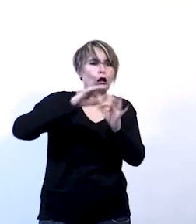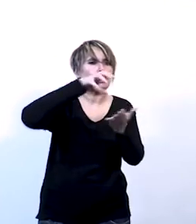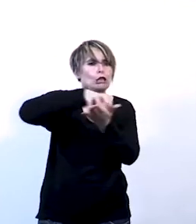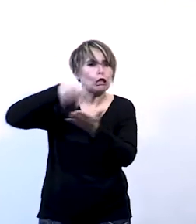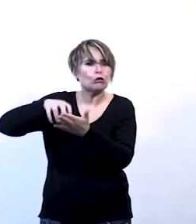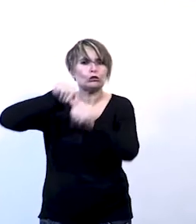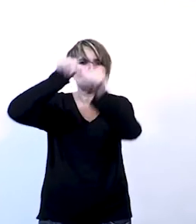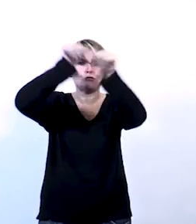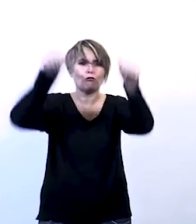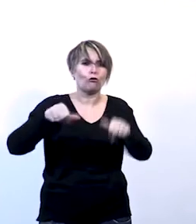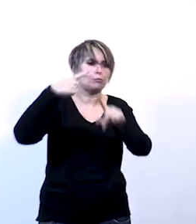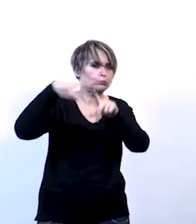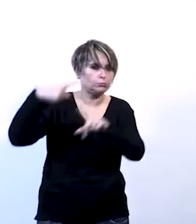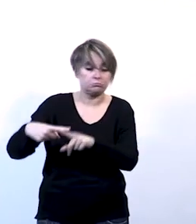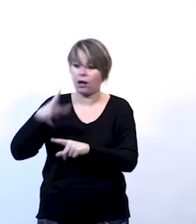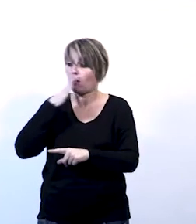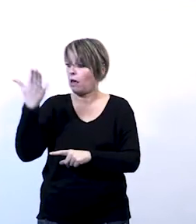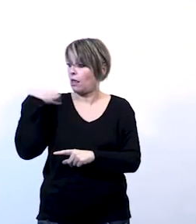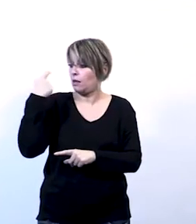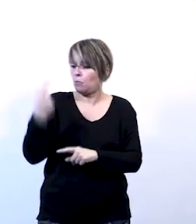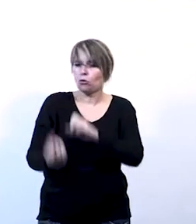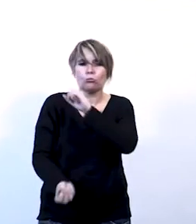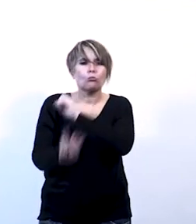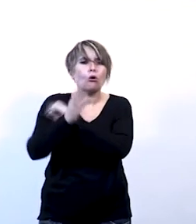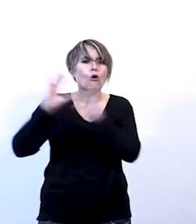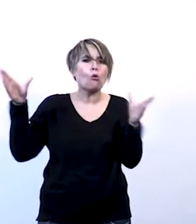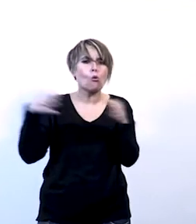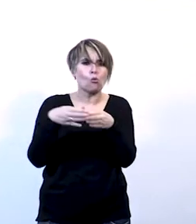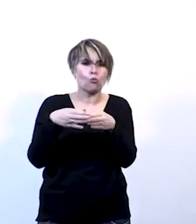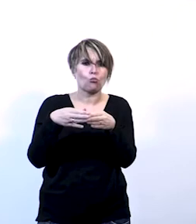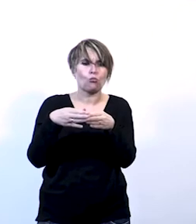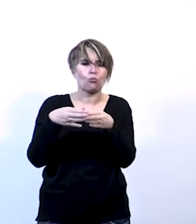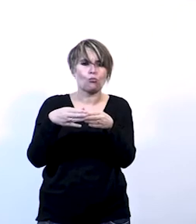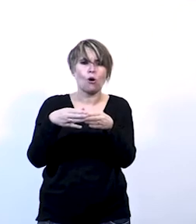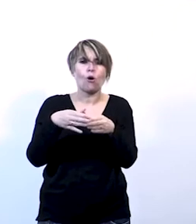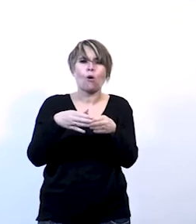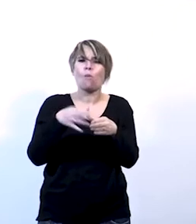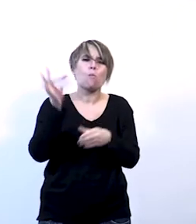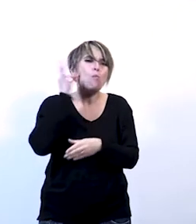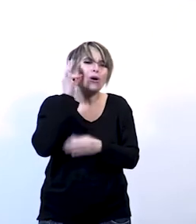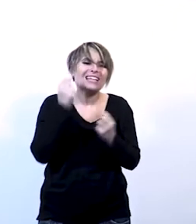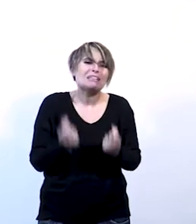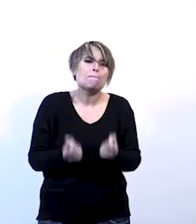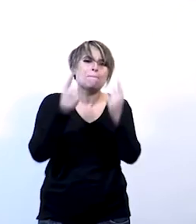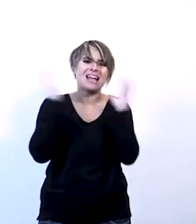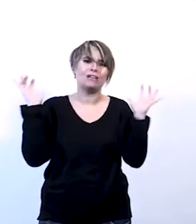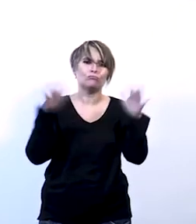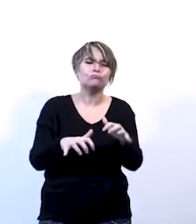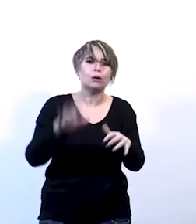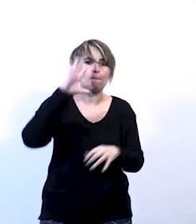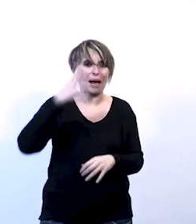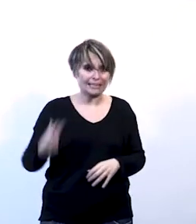formas de organizarnos. Últimamente, se hizo un grupo de miles de mujeres palestinas dentro